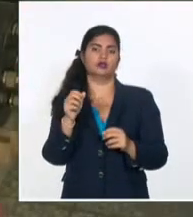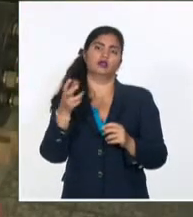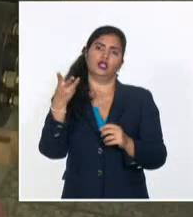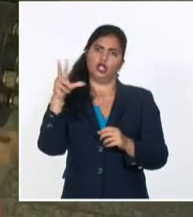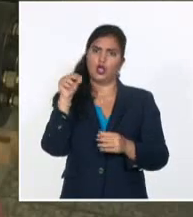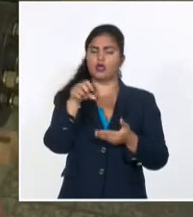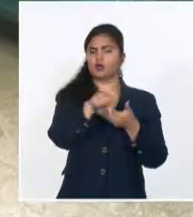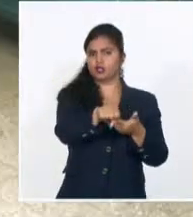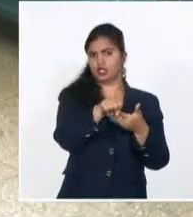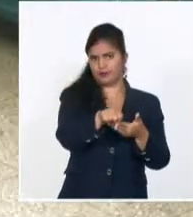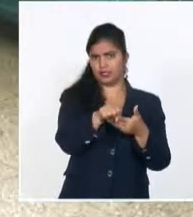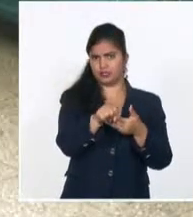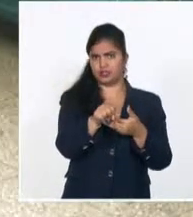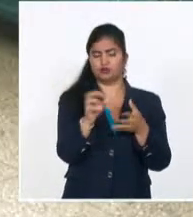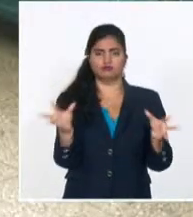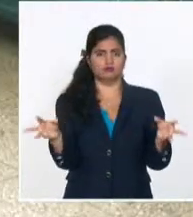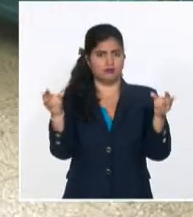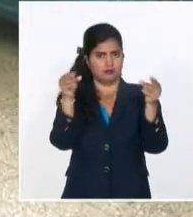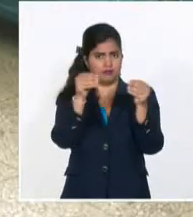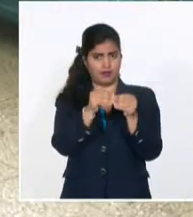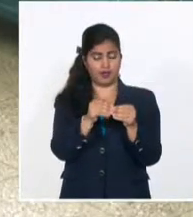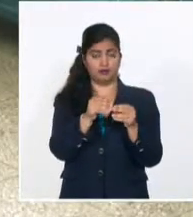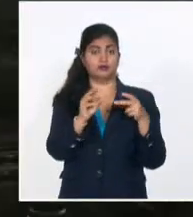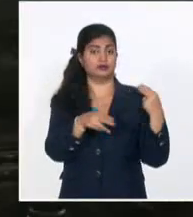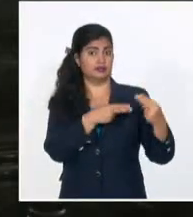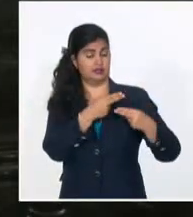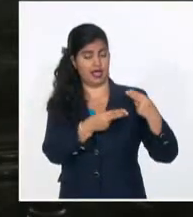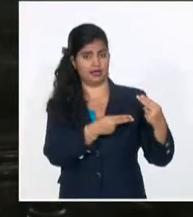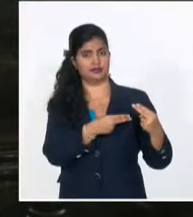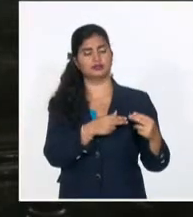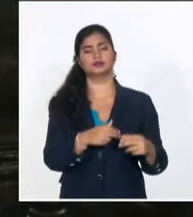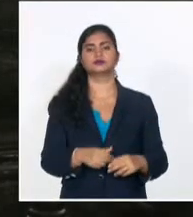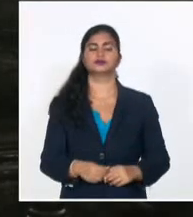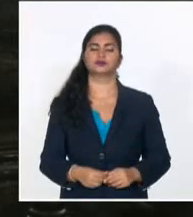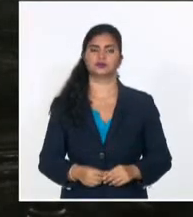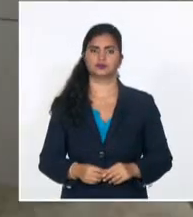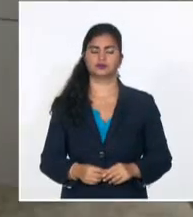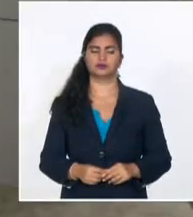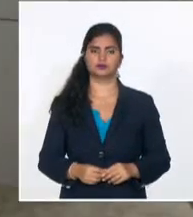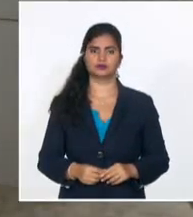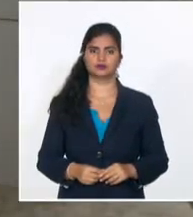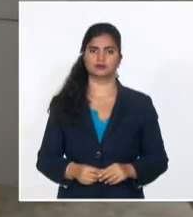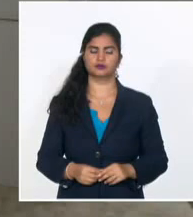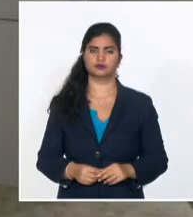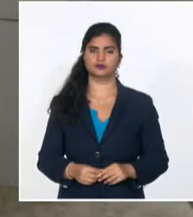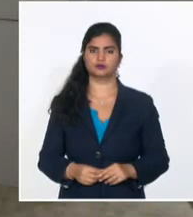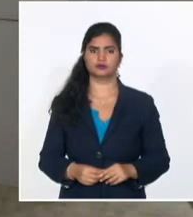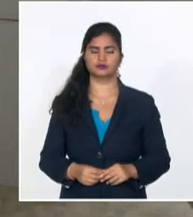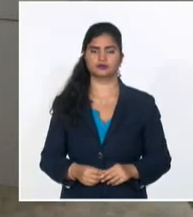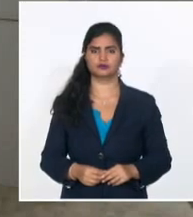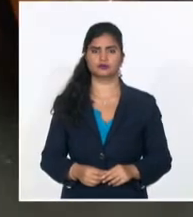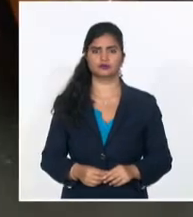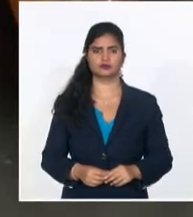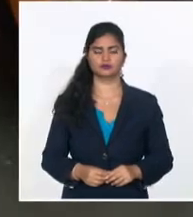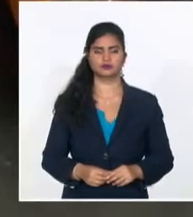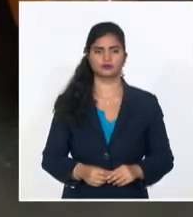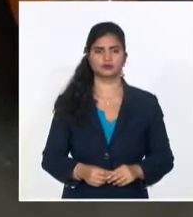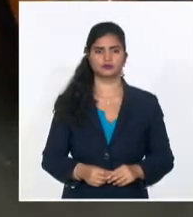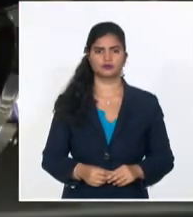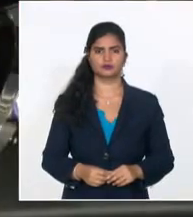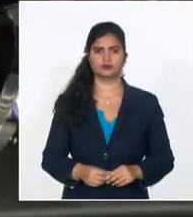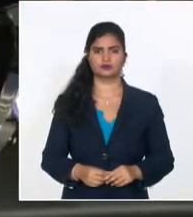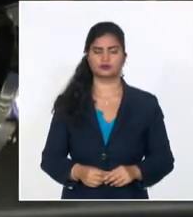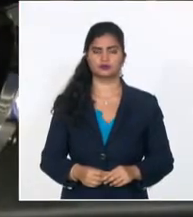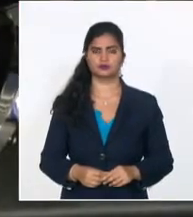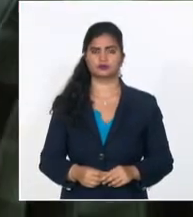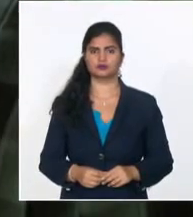capacidades en el montaje del producto final, la inserción en el mercado cambiario es un reto que se sustenta en abaratar costos de producción y